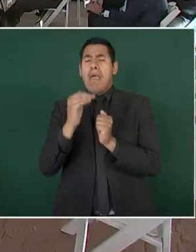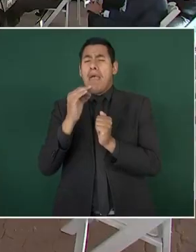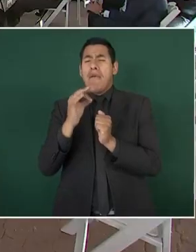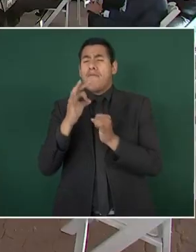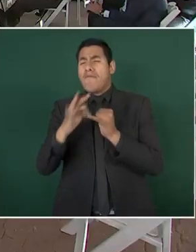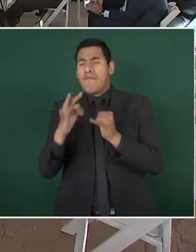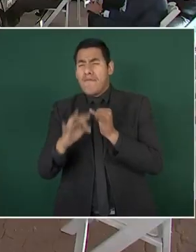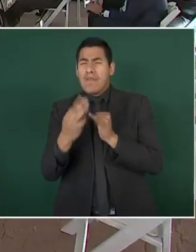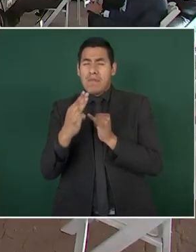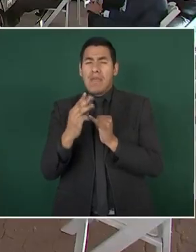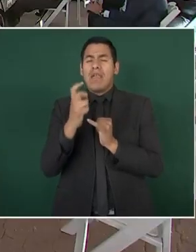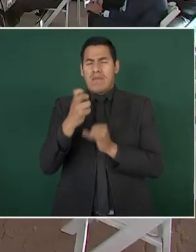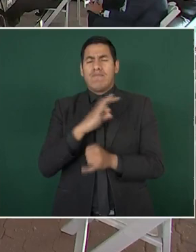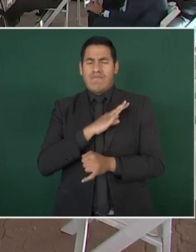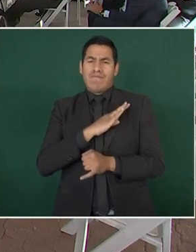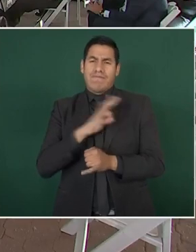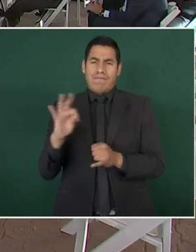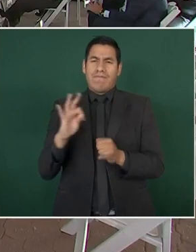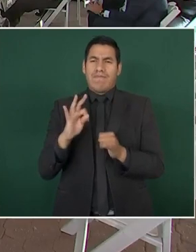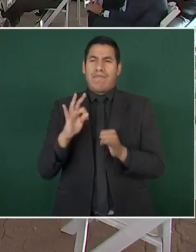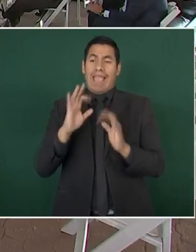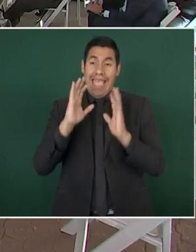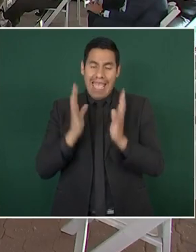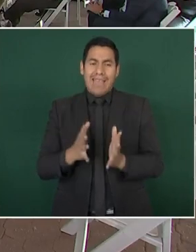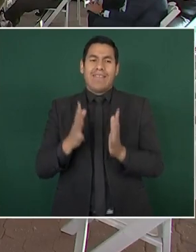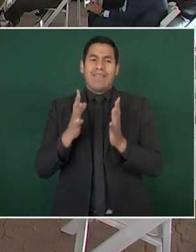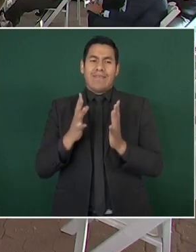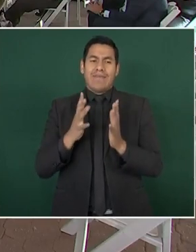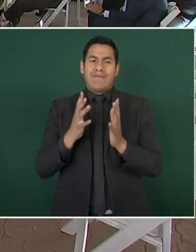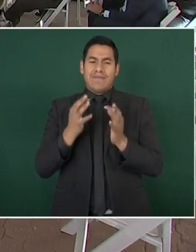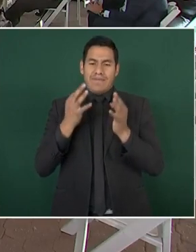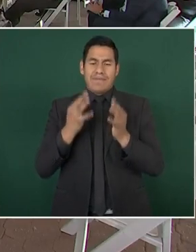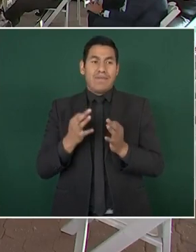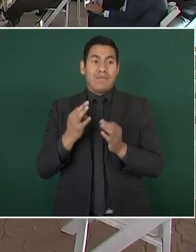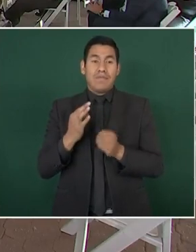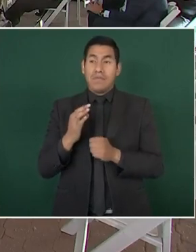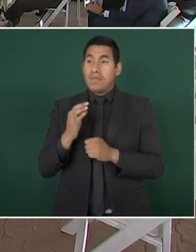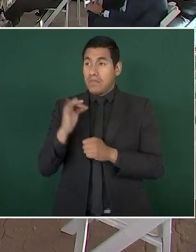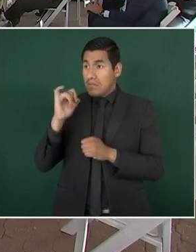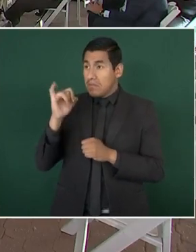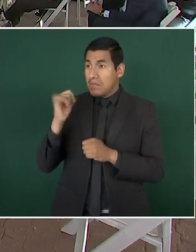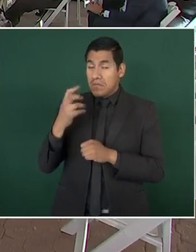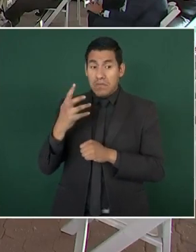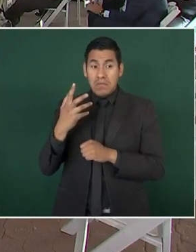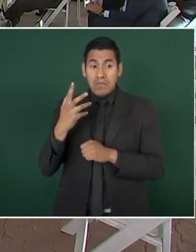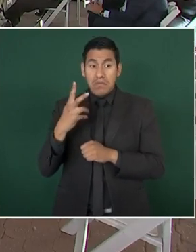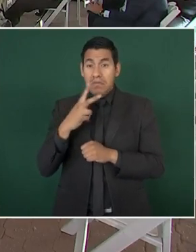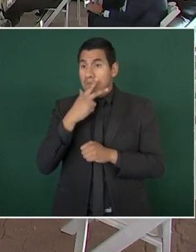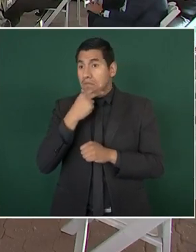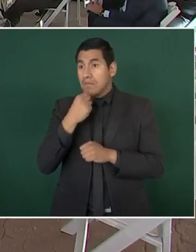Sí, está nada más. Y le subimos el volumen.